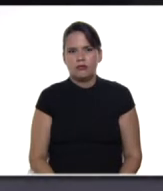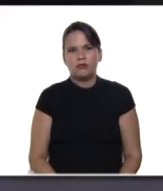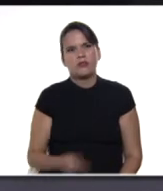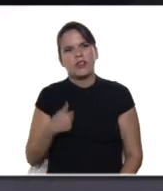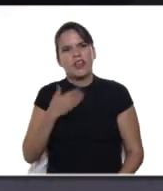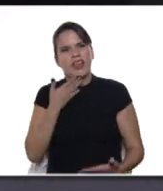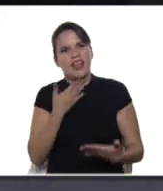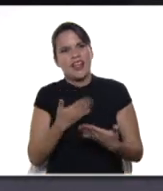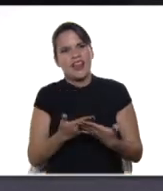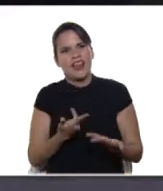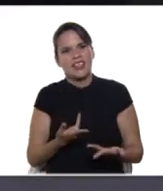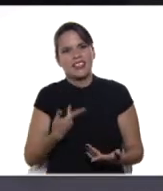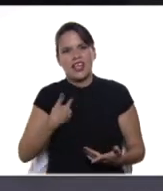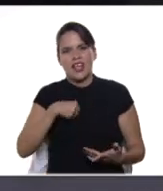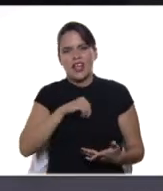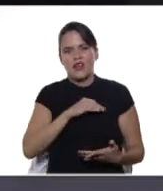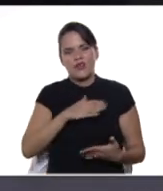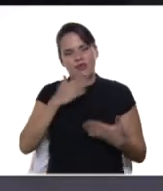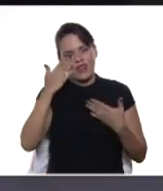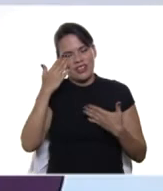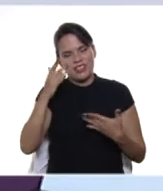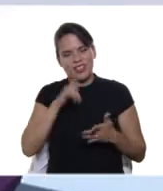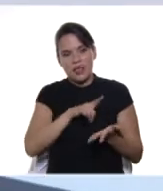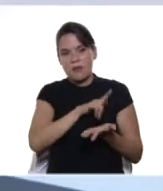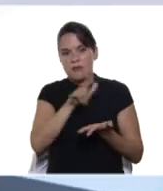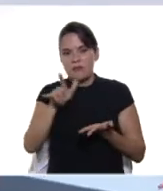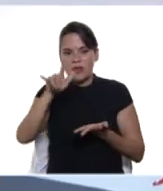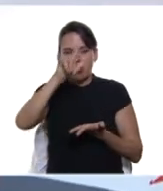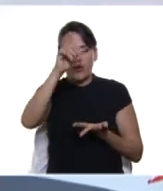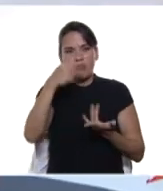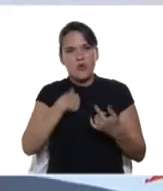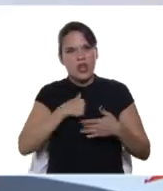Muchas gracias al asistente piloto por ayudarnos a